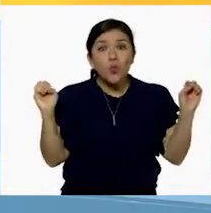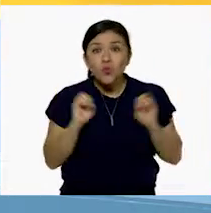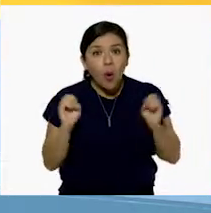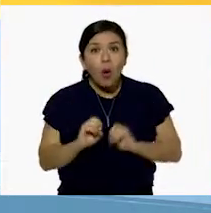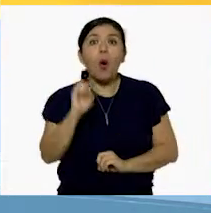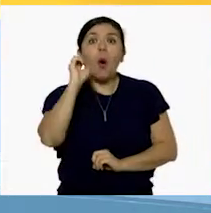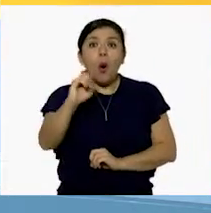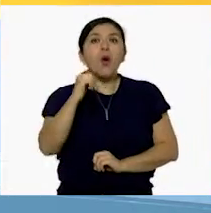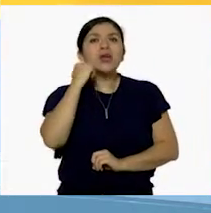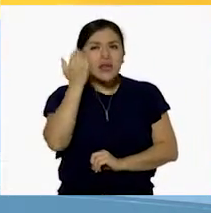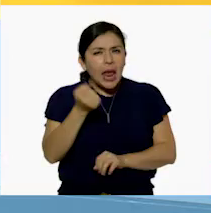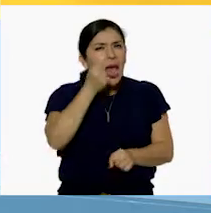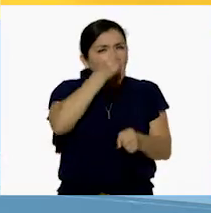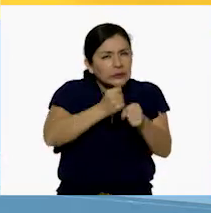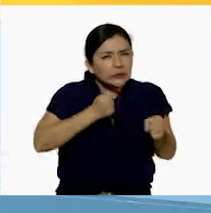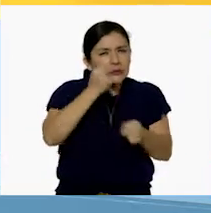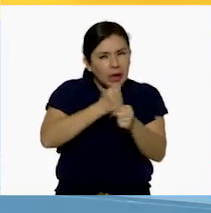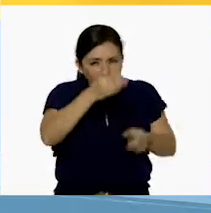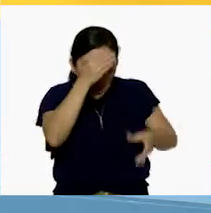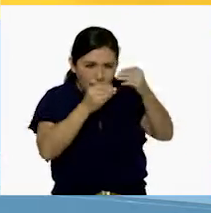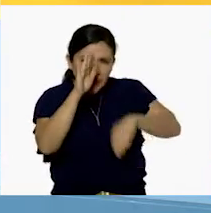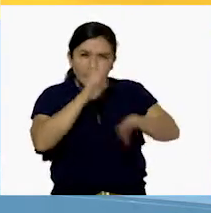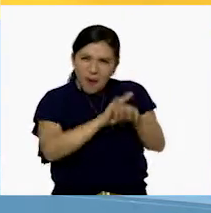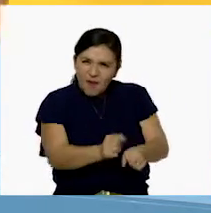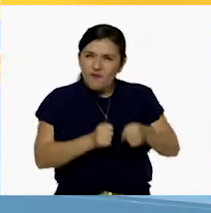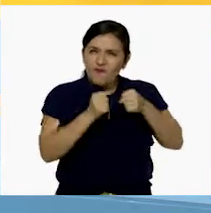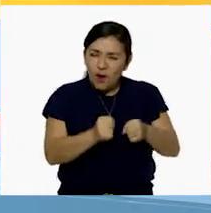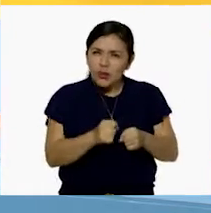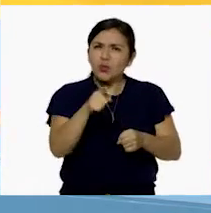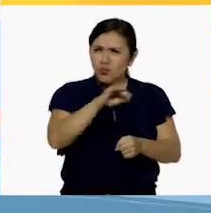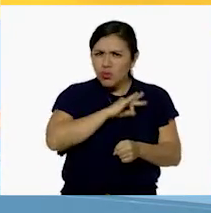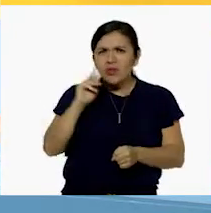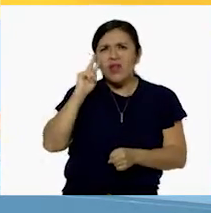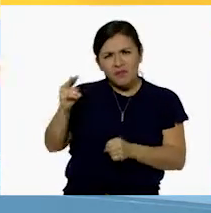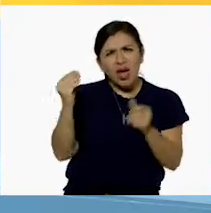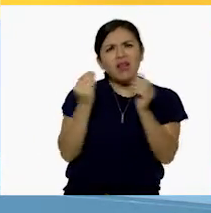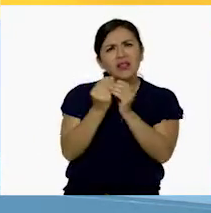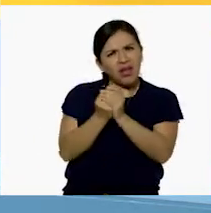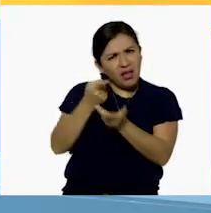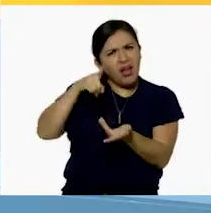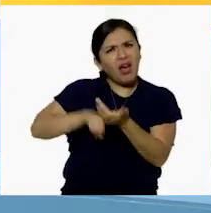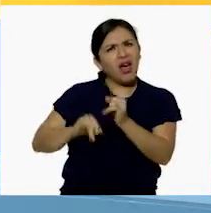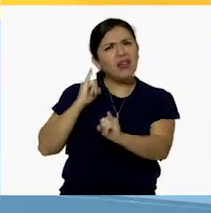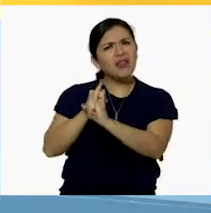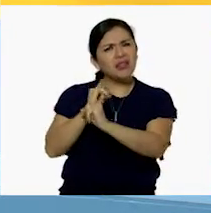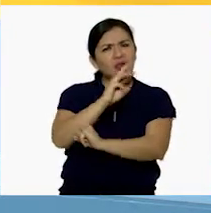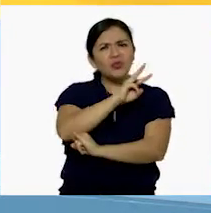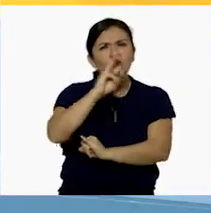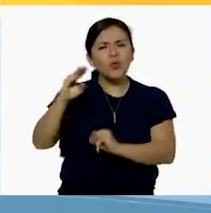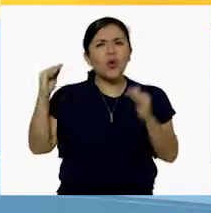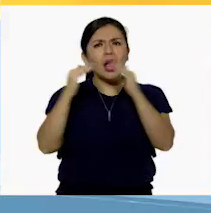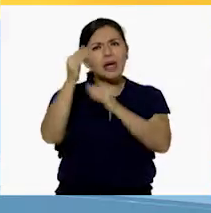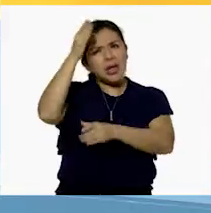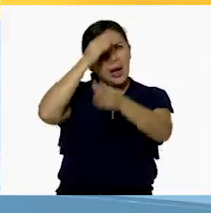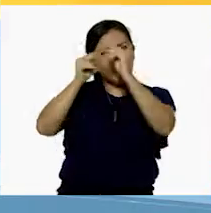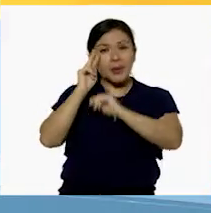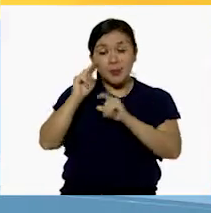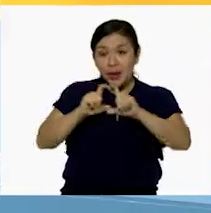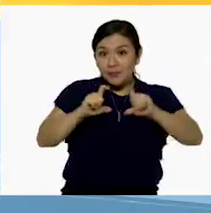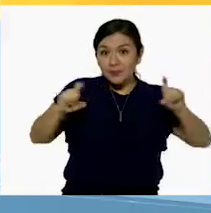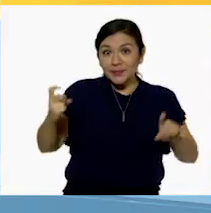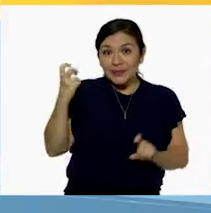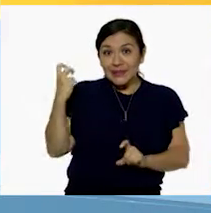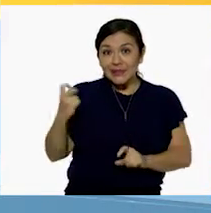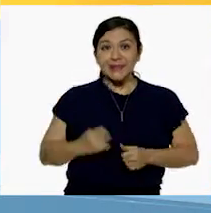o si quieren repasar o fortalecer un aprendizaje, pueden ver las clases pasadas en el portal de Aprende en Casa que aparece